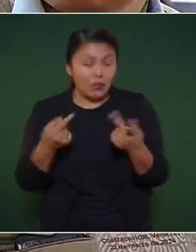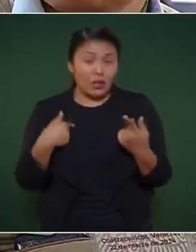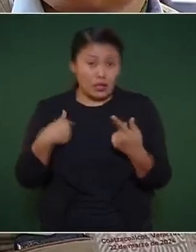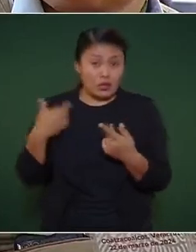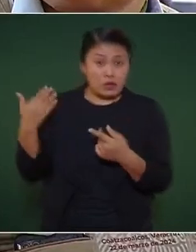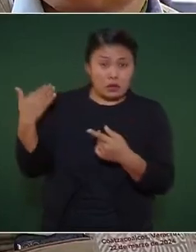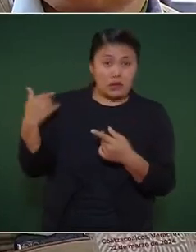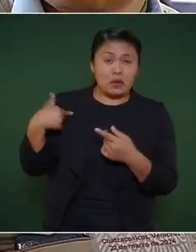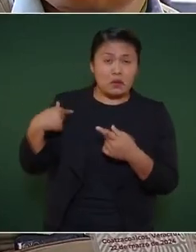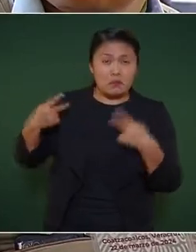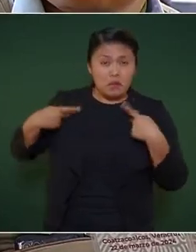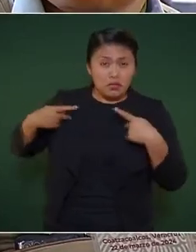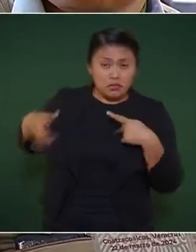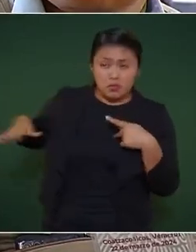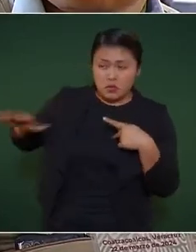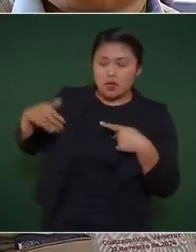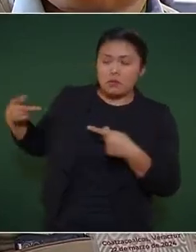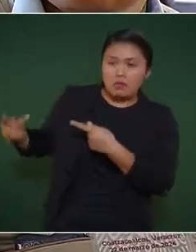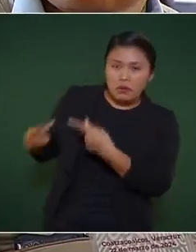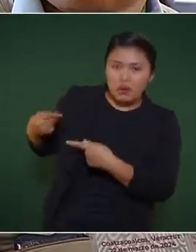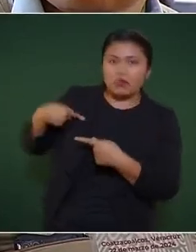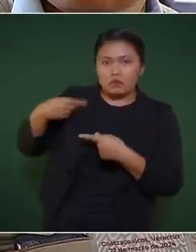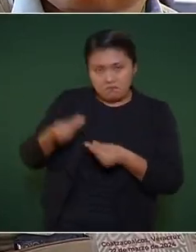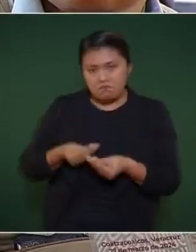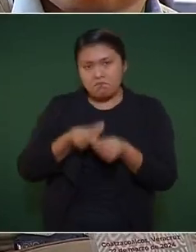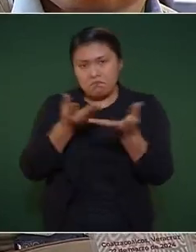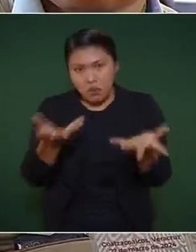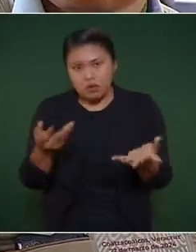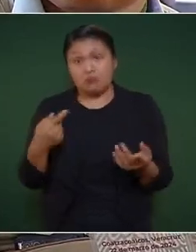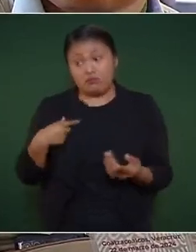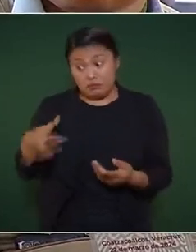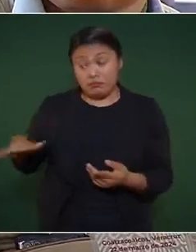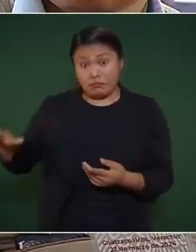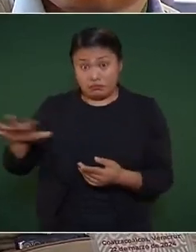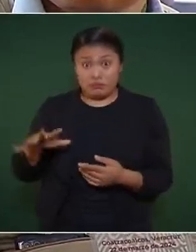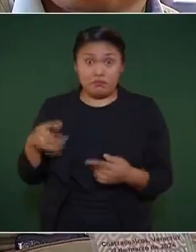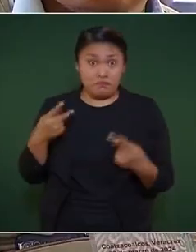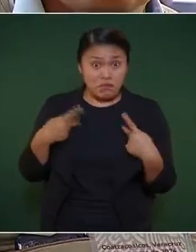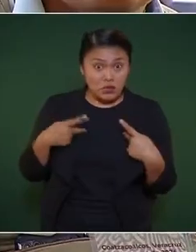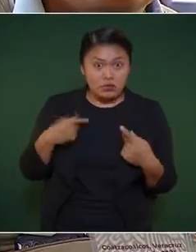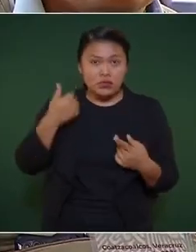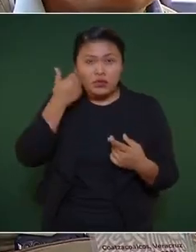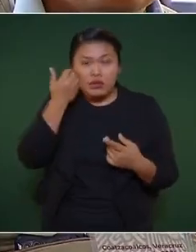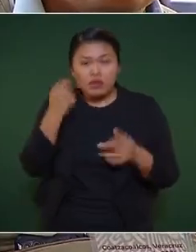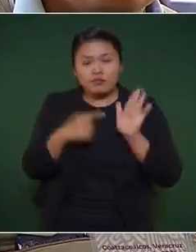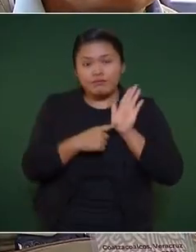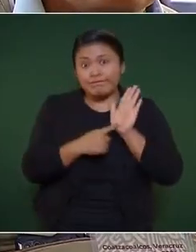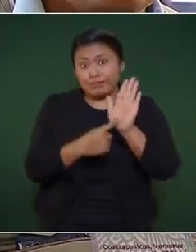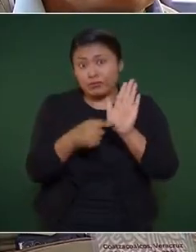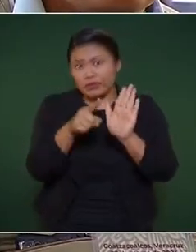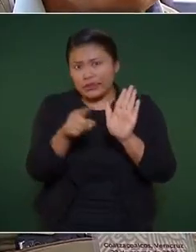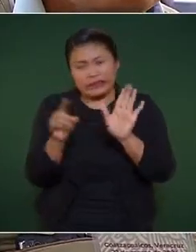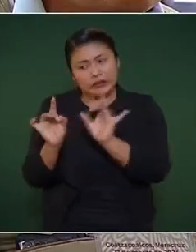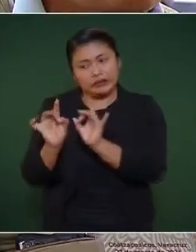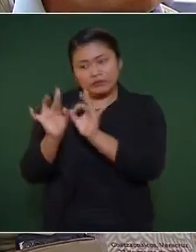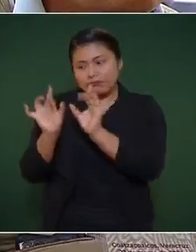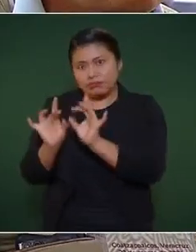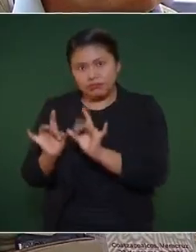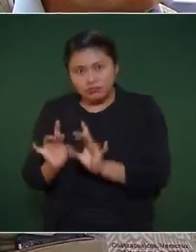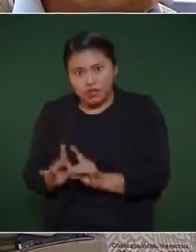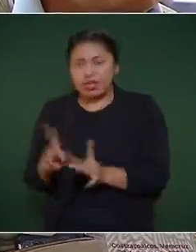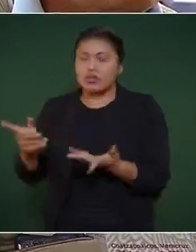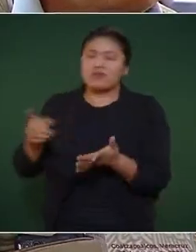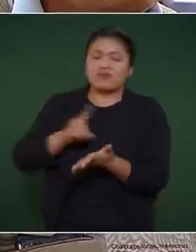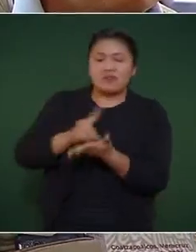hechas por ciudadanos al Diario del Istmo por parte de la población que busca exponer ante usted situaciones diversas como atropellos a